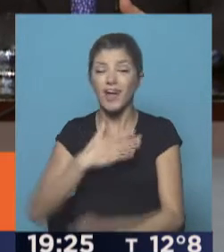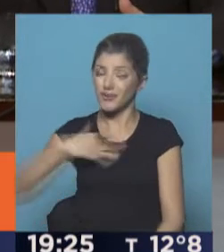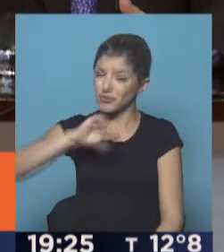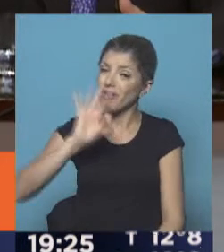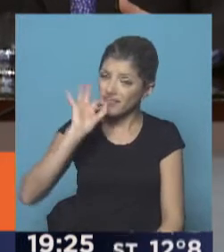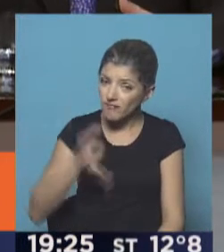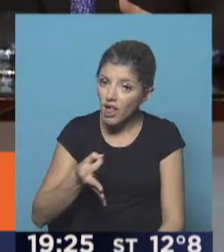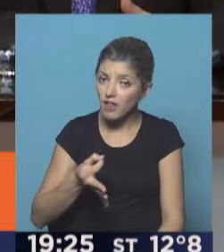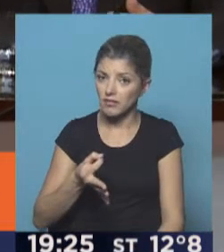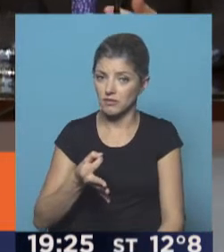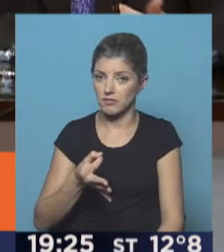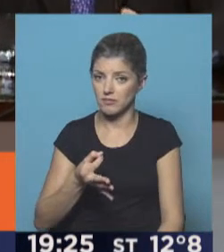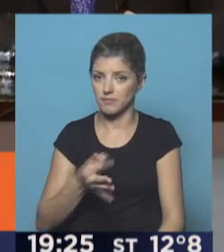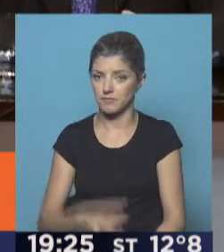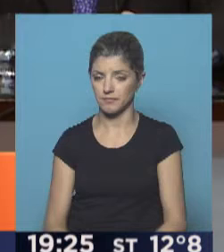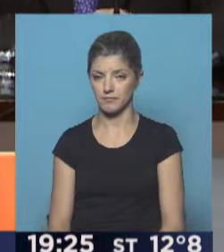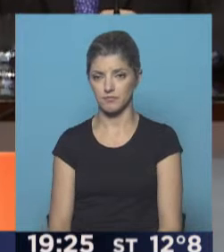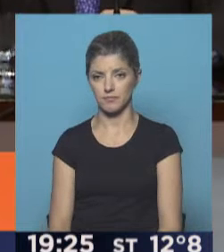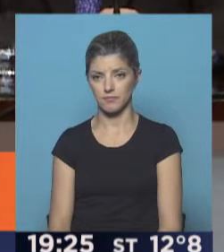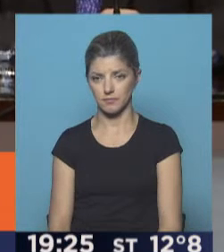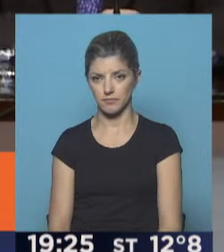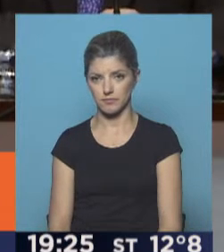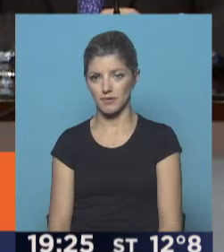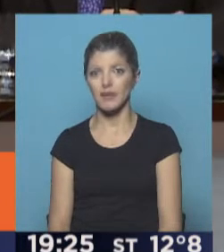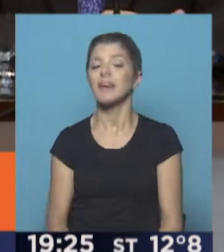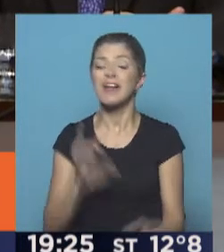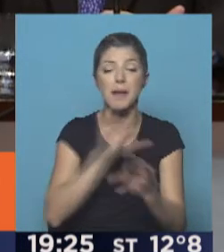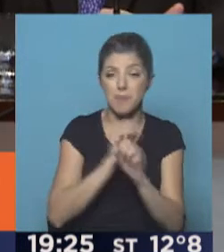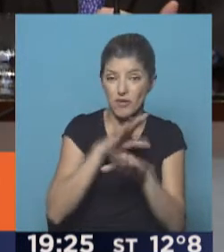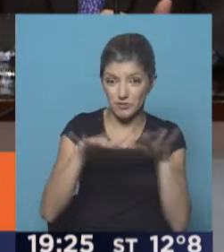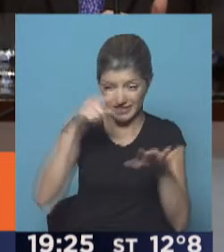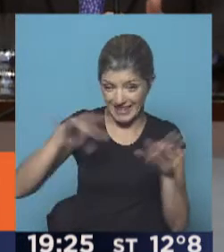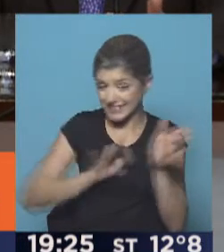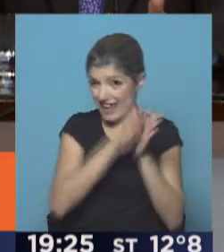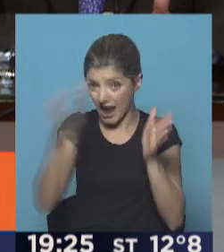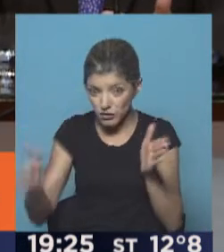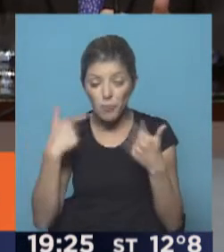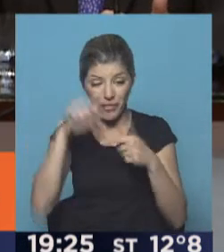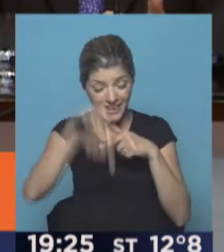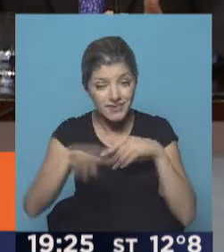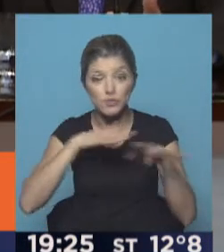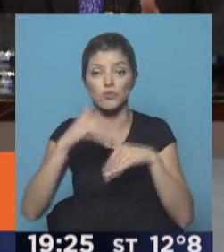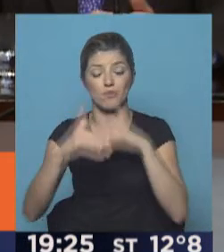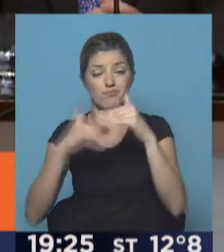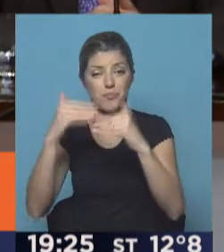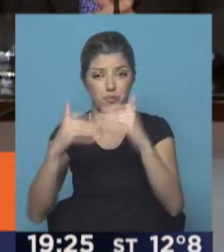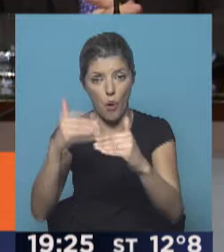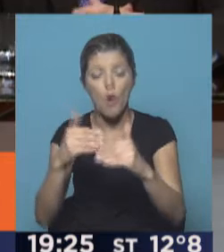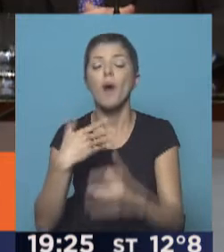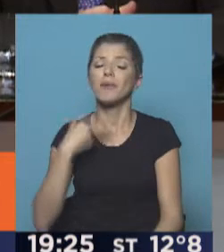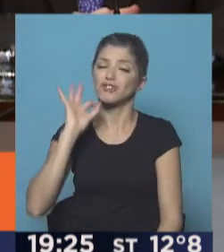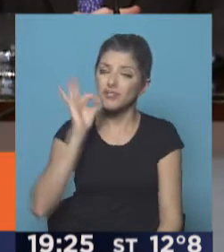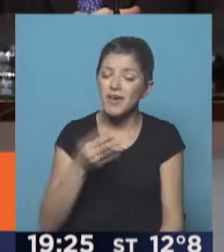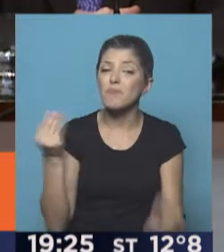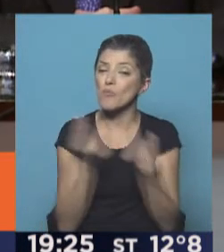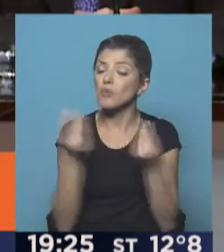conscientes que no hay desafío probablemente más grande para este año que poder transitar esta situación, porque es muy doloroso, además